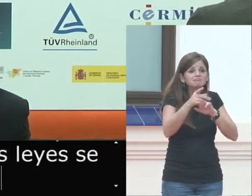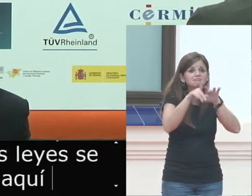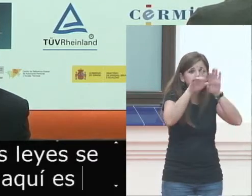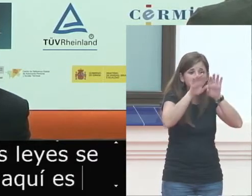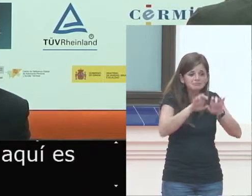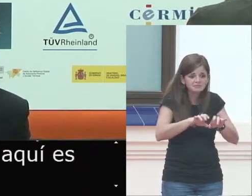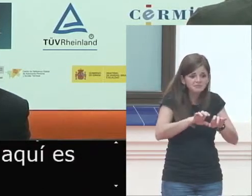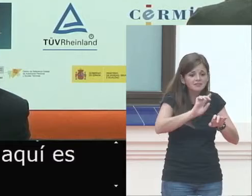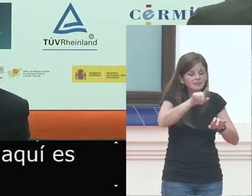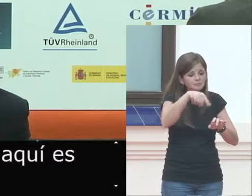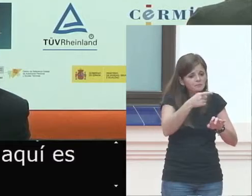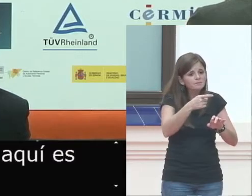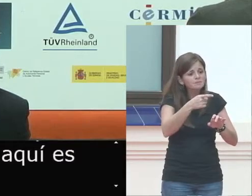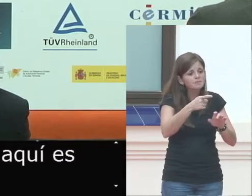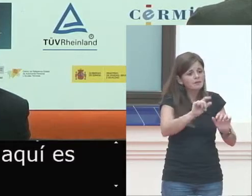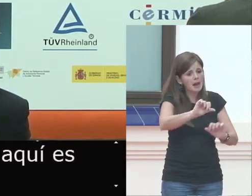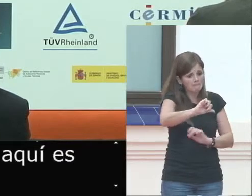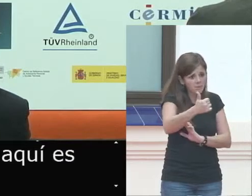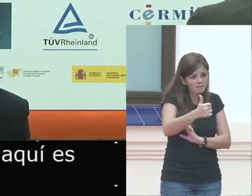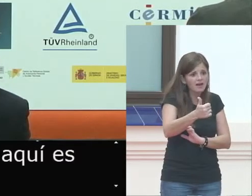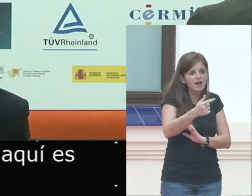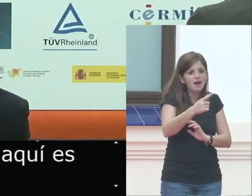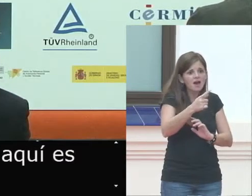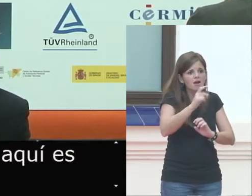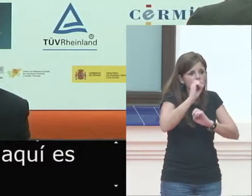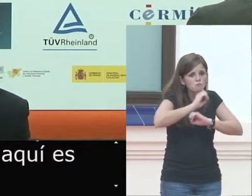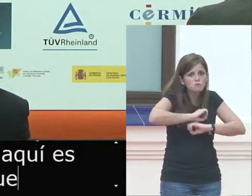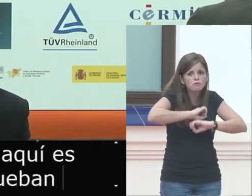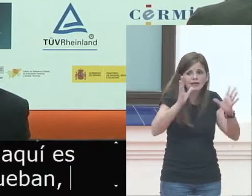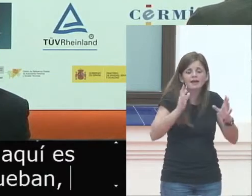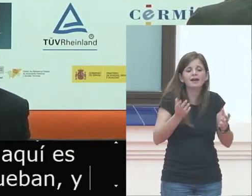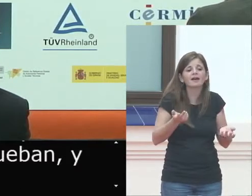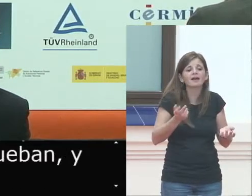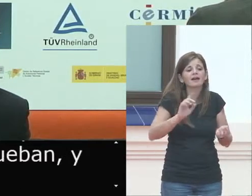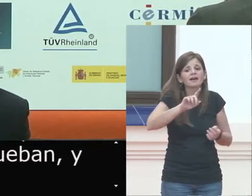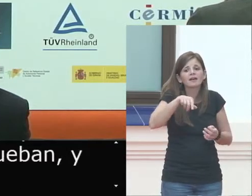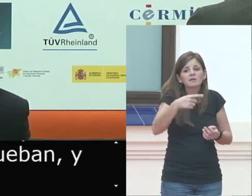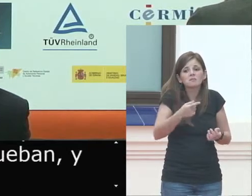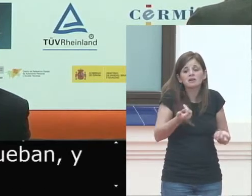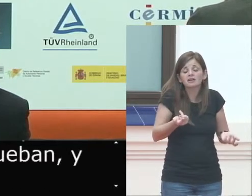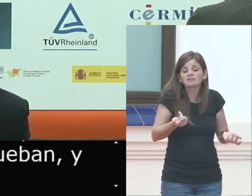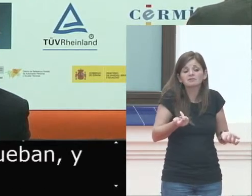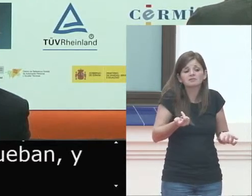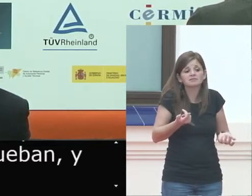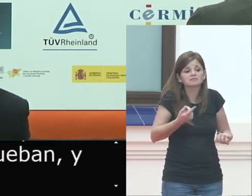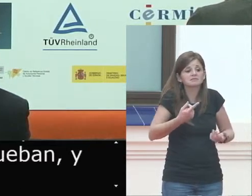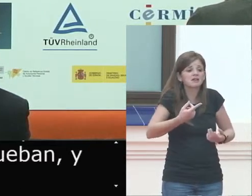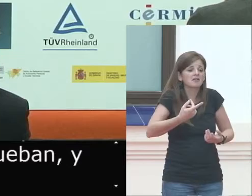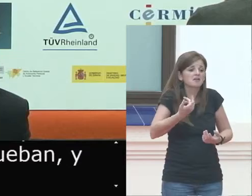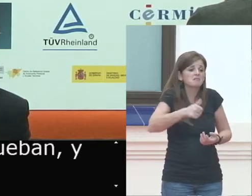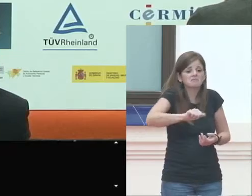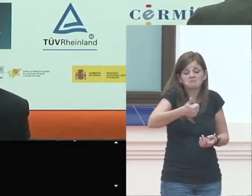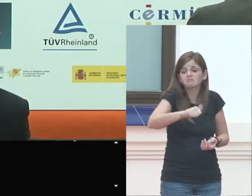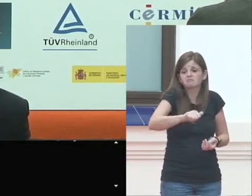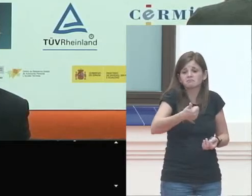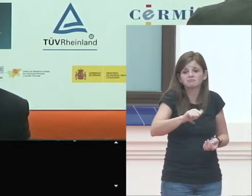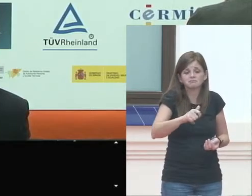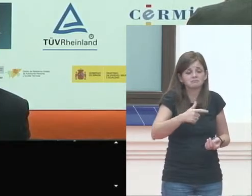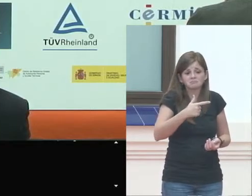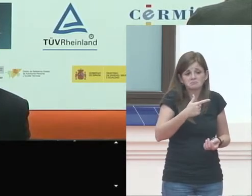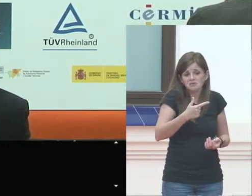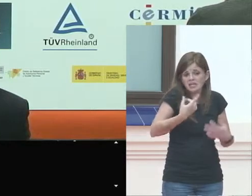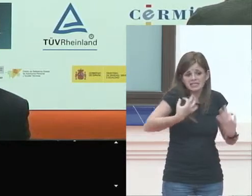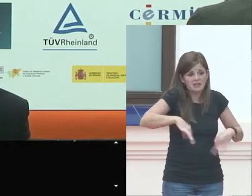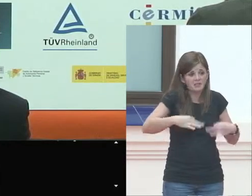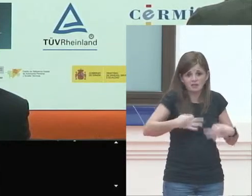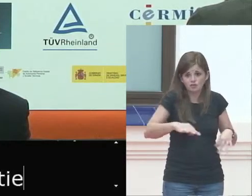se publican y luego se aplican y se verifican. Yo creo que es mucho más sencillo y tienes toda la